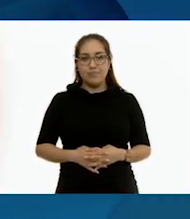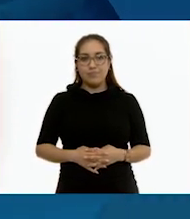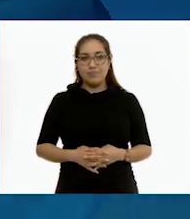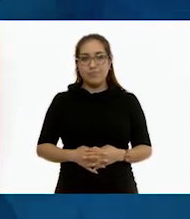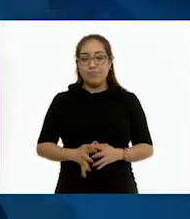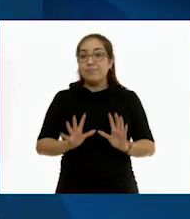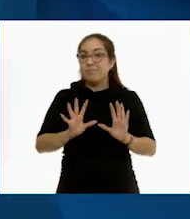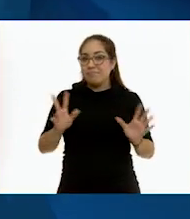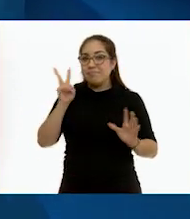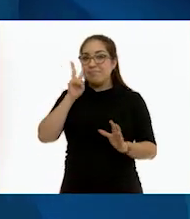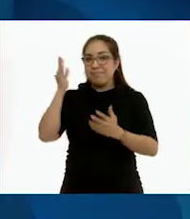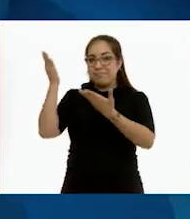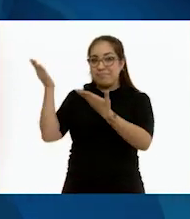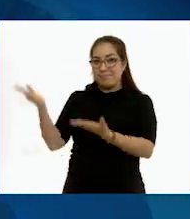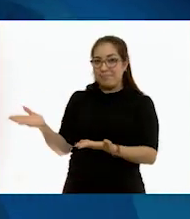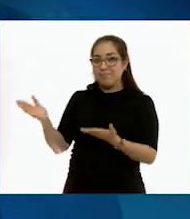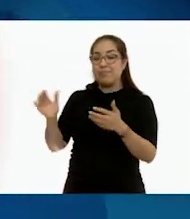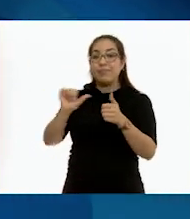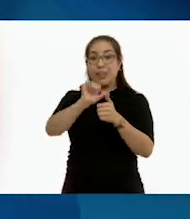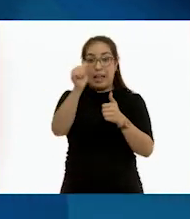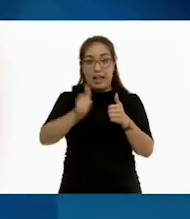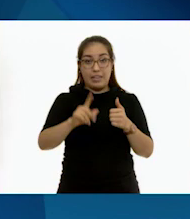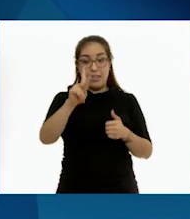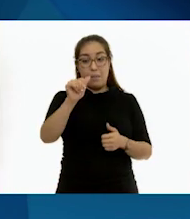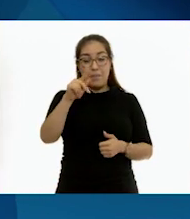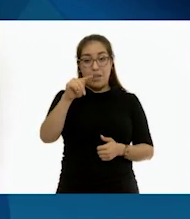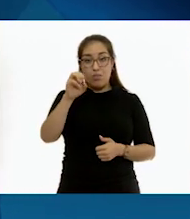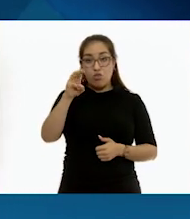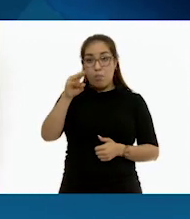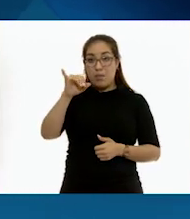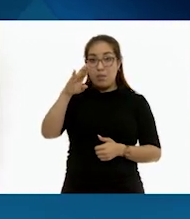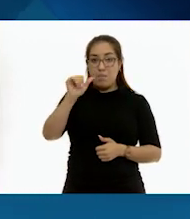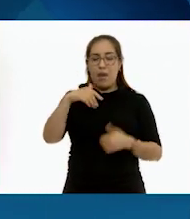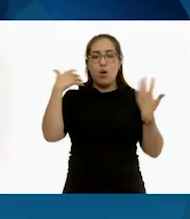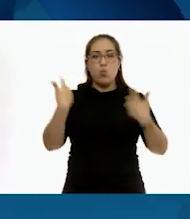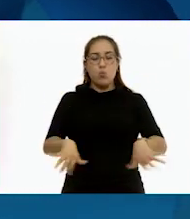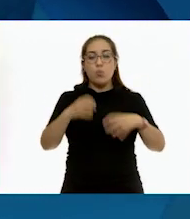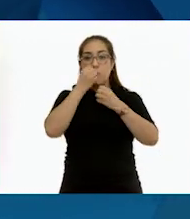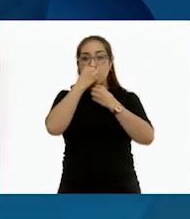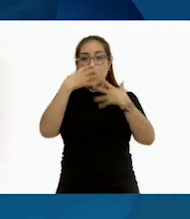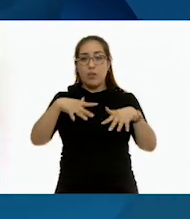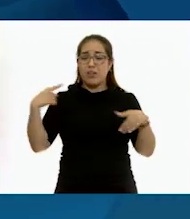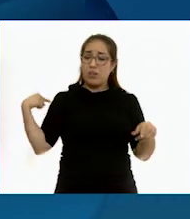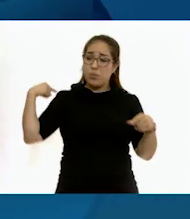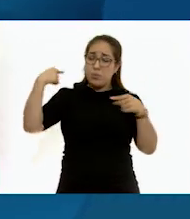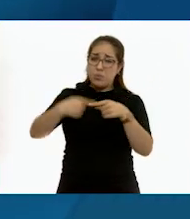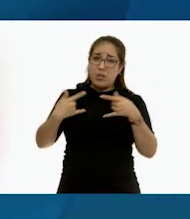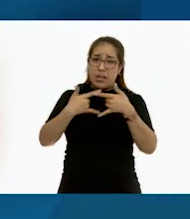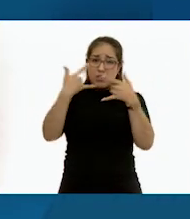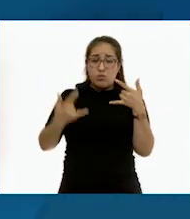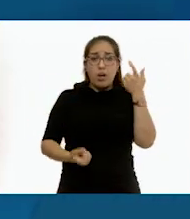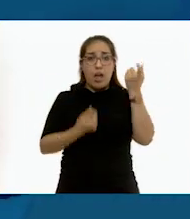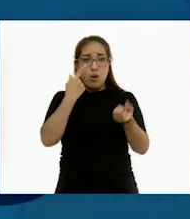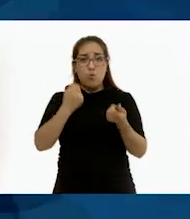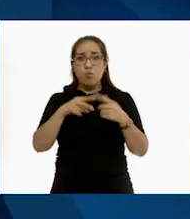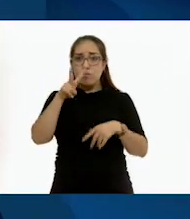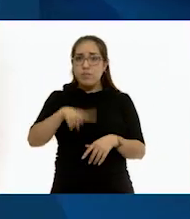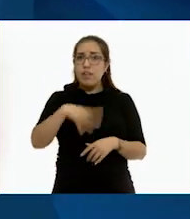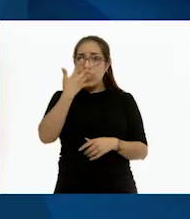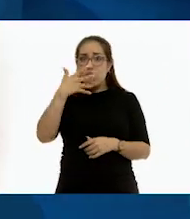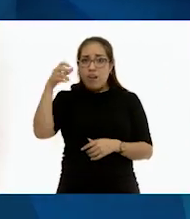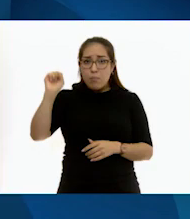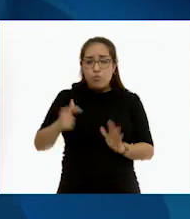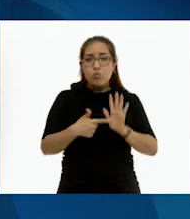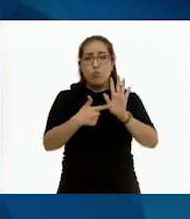Como podemos apreciar, el arte de la pantomima es fascinante y a lo largo de la historia hay mimos que son famosos por su gran expresividad y